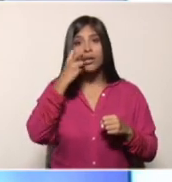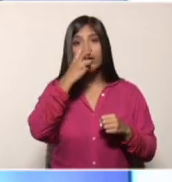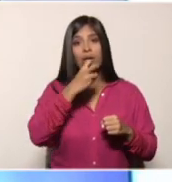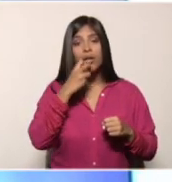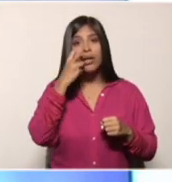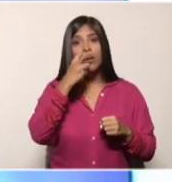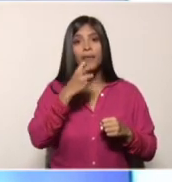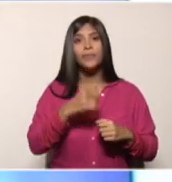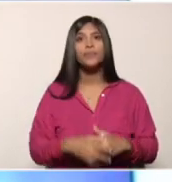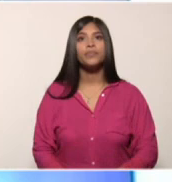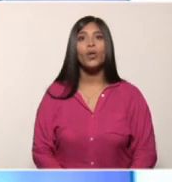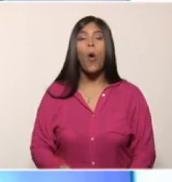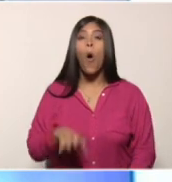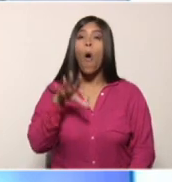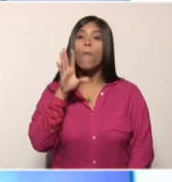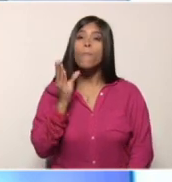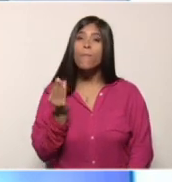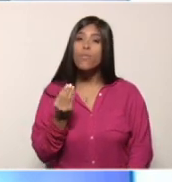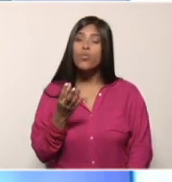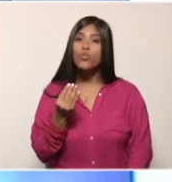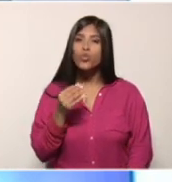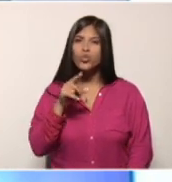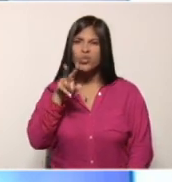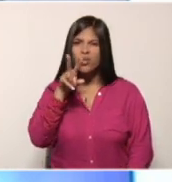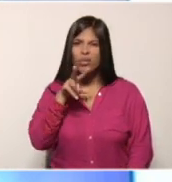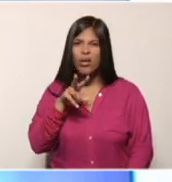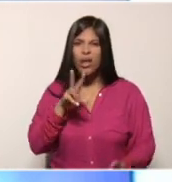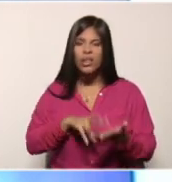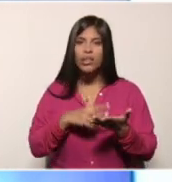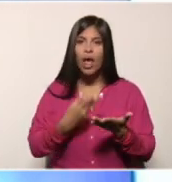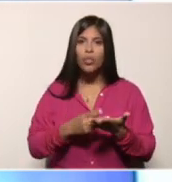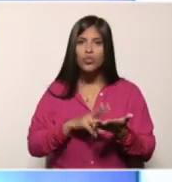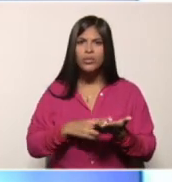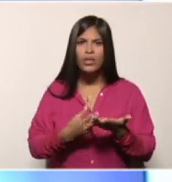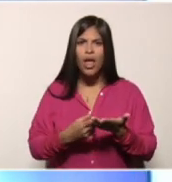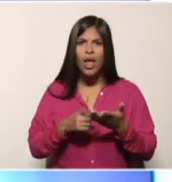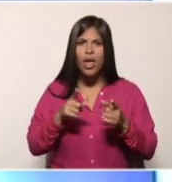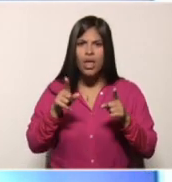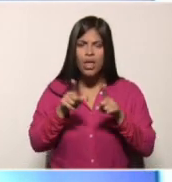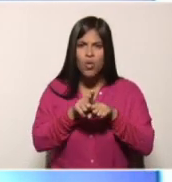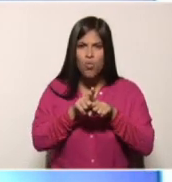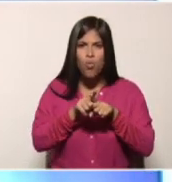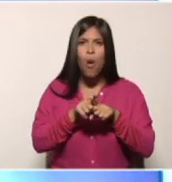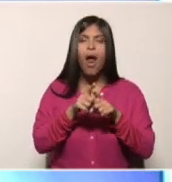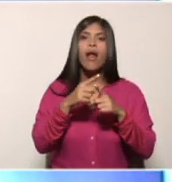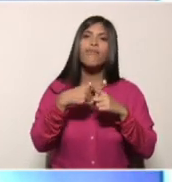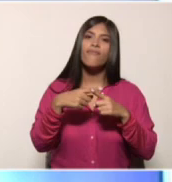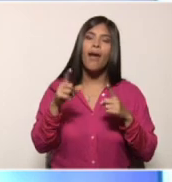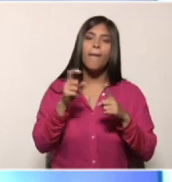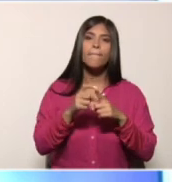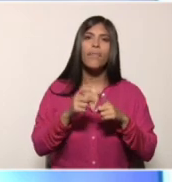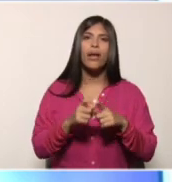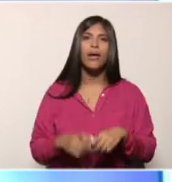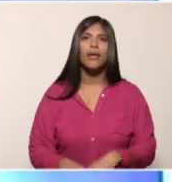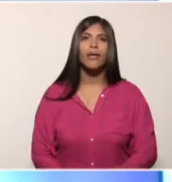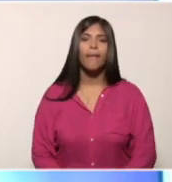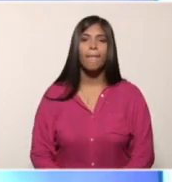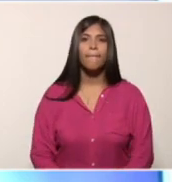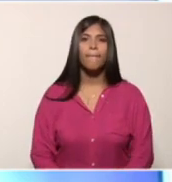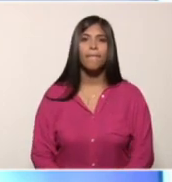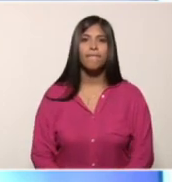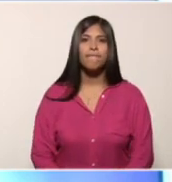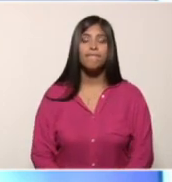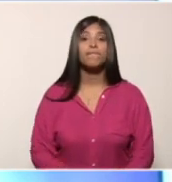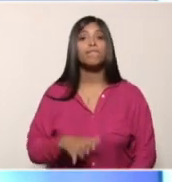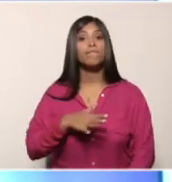palabras, se van a dar cuenta que mucho de lo que ustedes leen en las traducciones no coincide con el audio. Recuerden que siempre se basa a nivel de contexto y